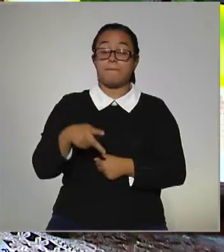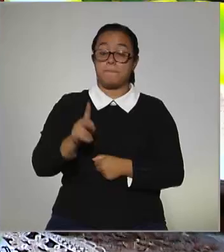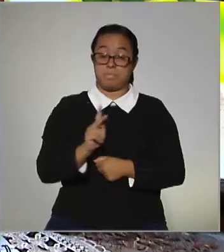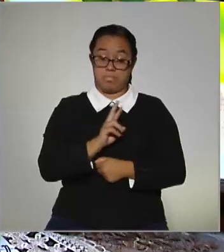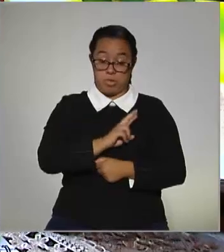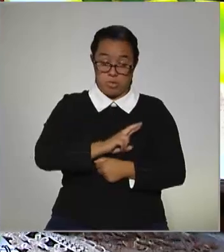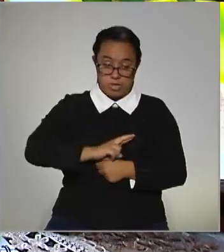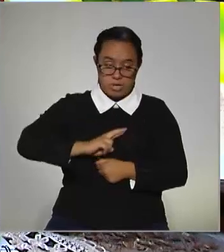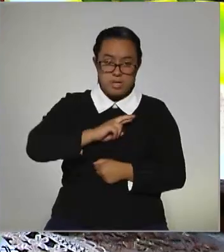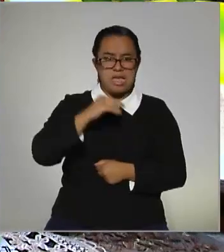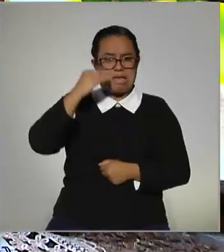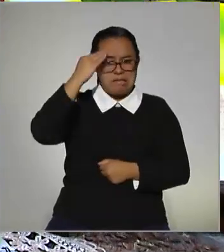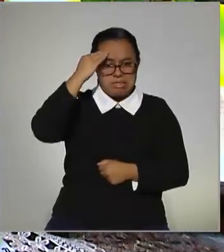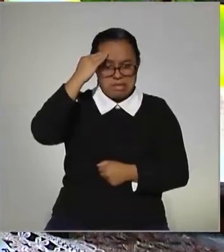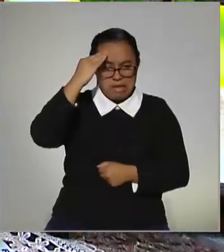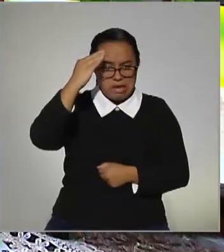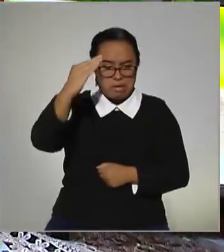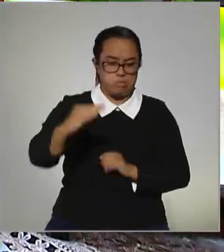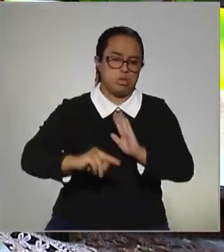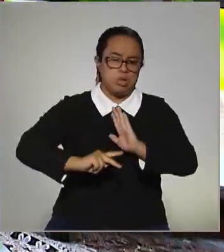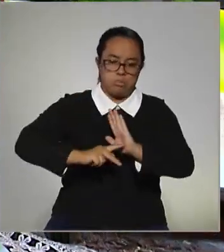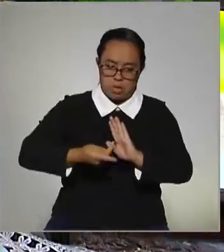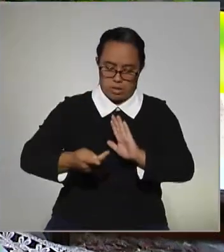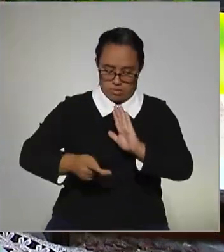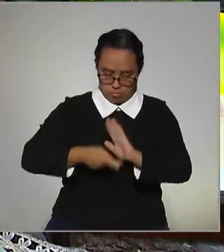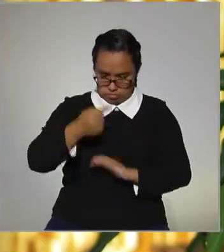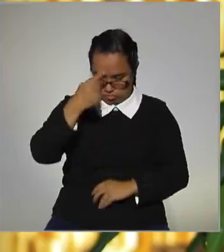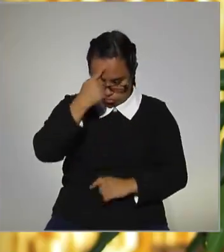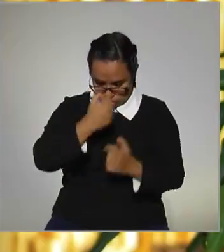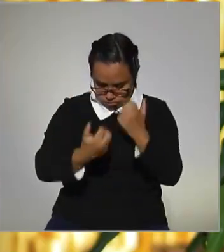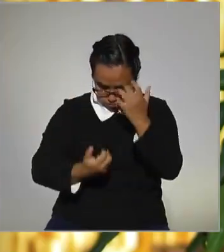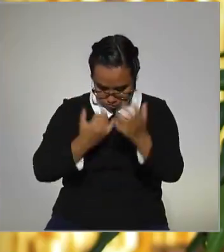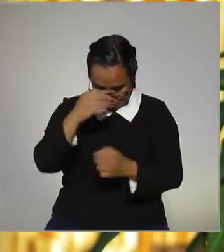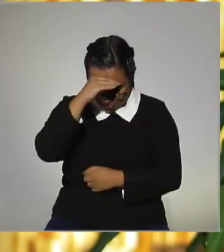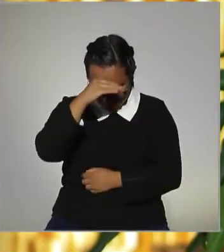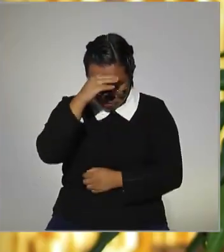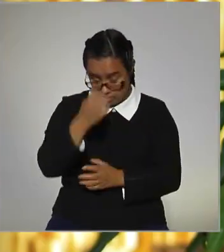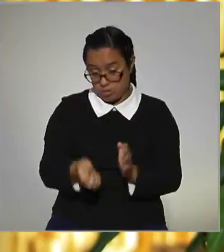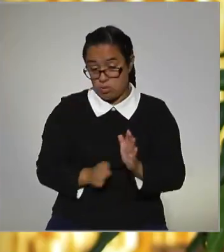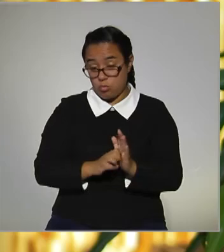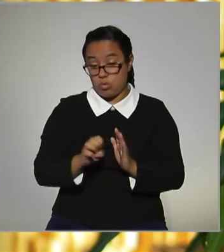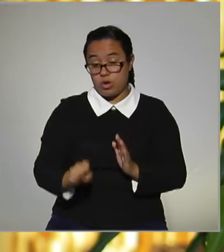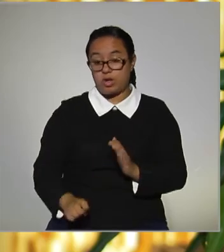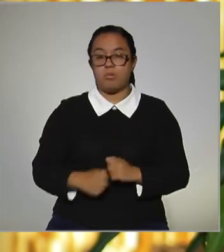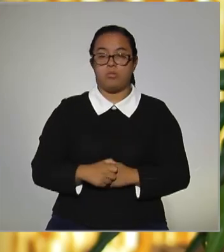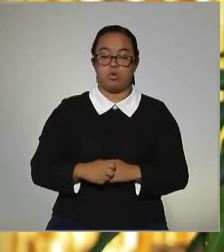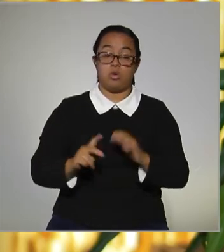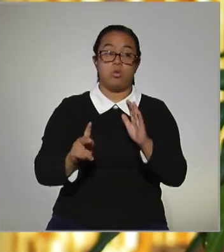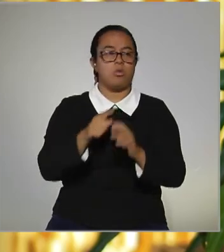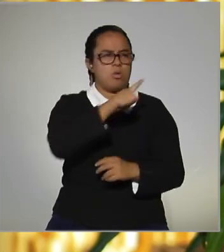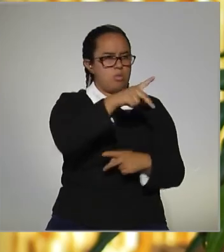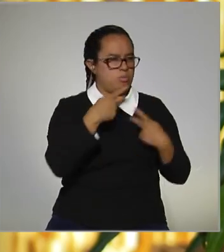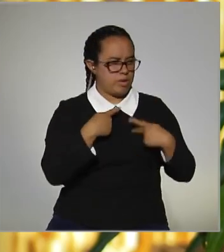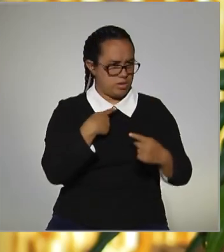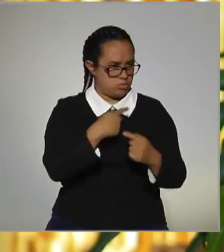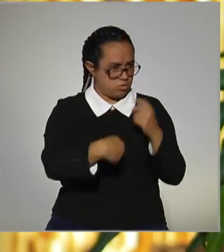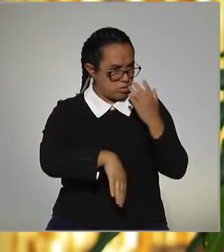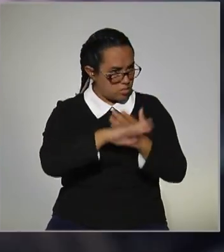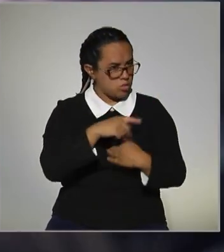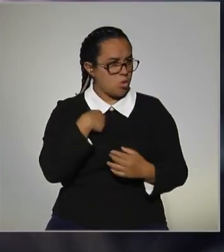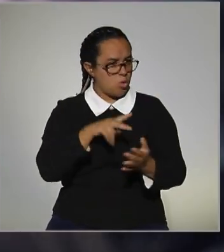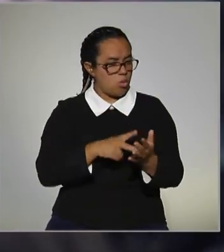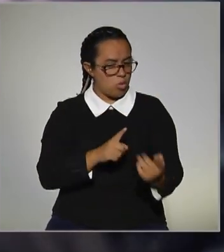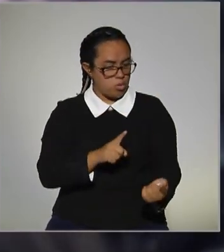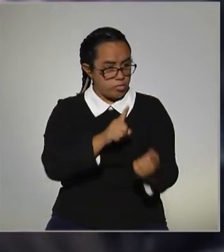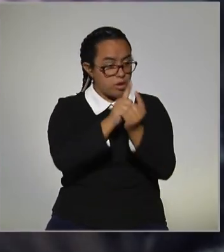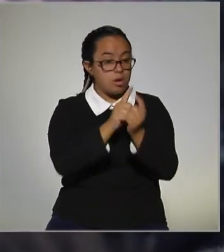es algo que va a durar y se va a estar repitiendo, ya sea a través del tema de volverme a encontrar con las personas que siento que me hicieron el daño